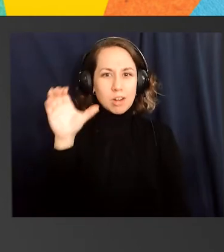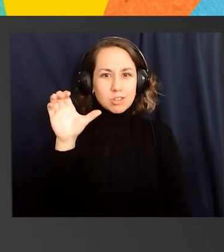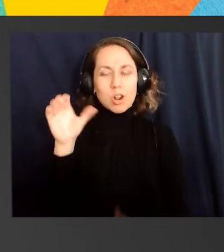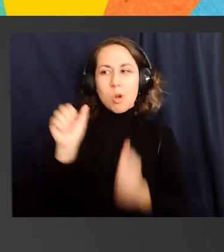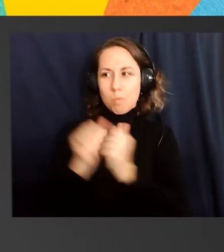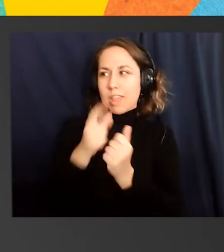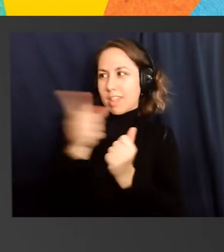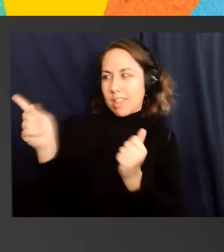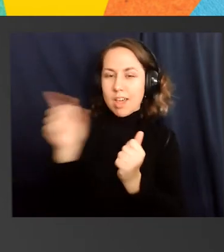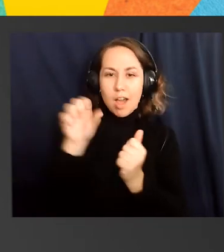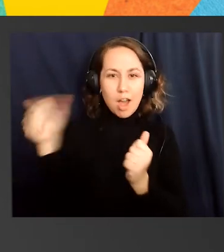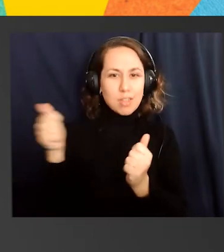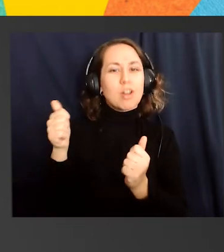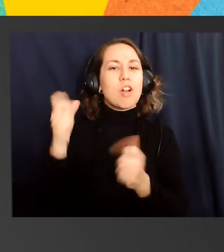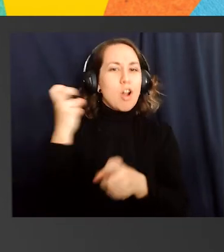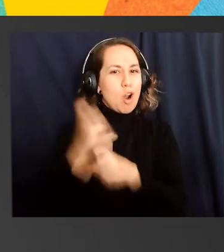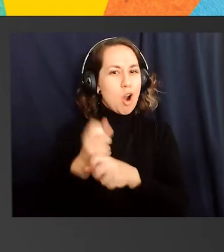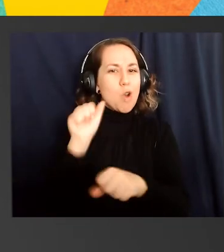alumnos increíblemente